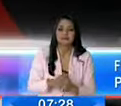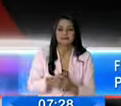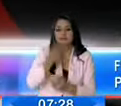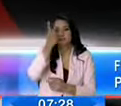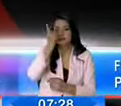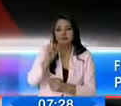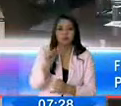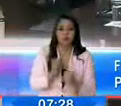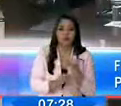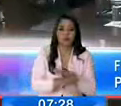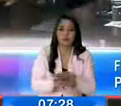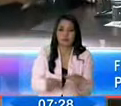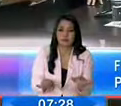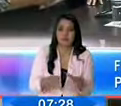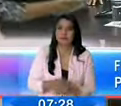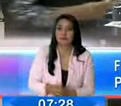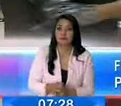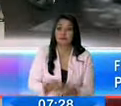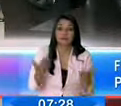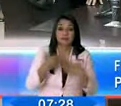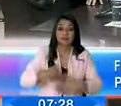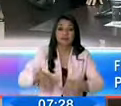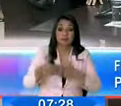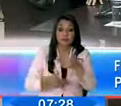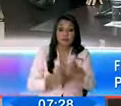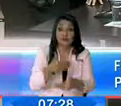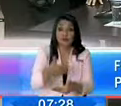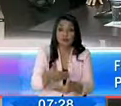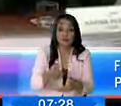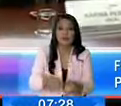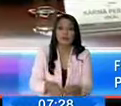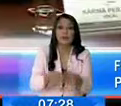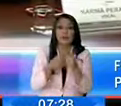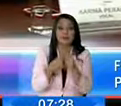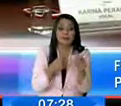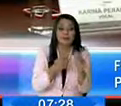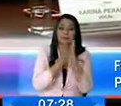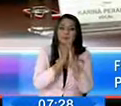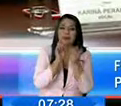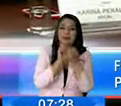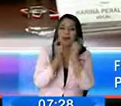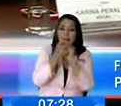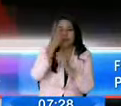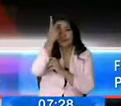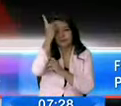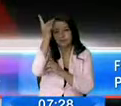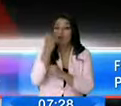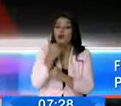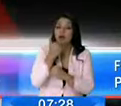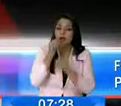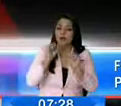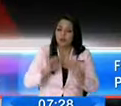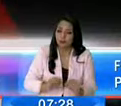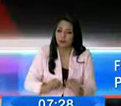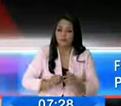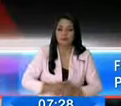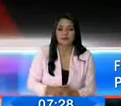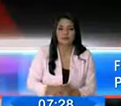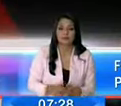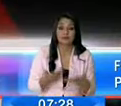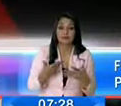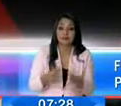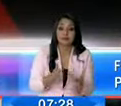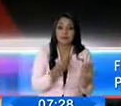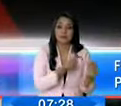resolución final. Una vez que se cumpla el proceso, se iniciará la etapa de apelación e impugnación. Digo que después de